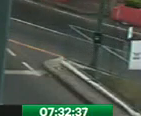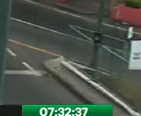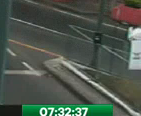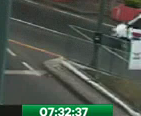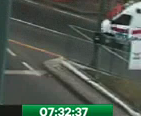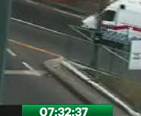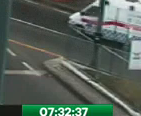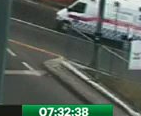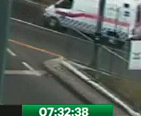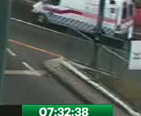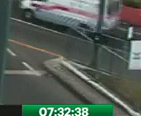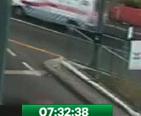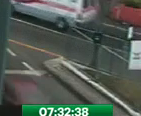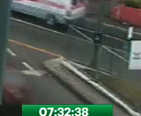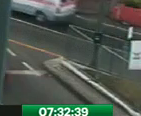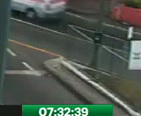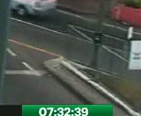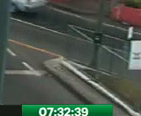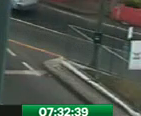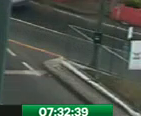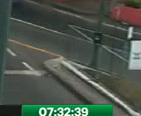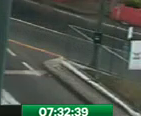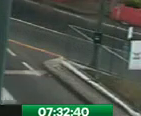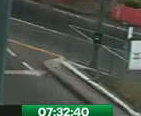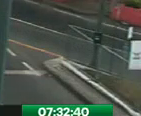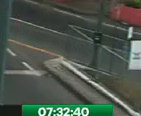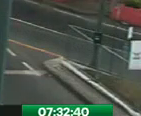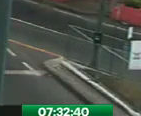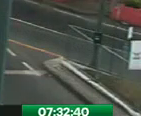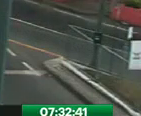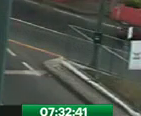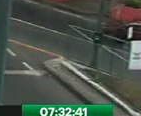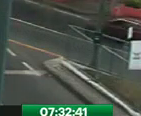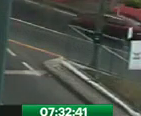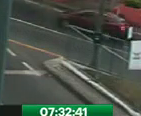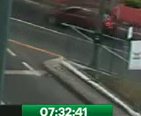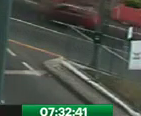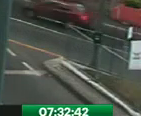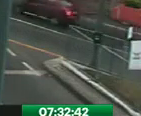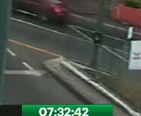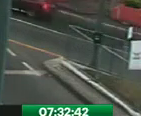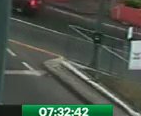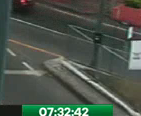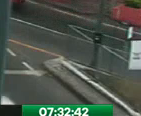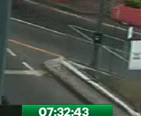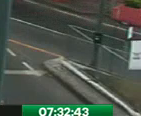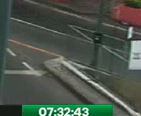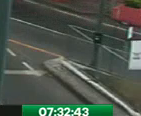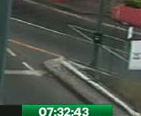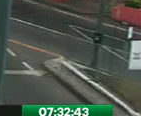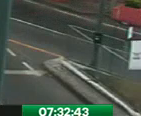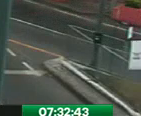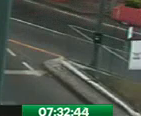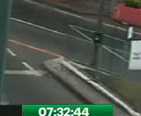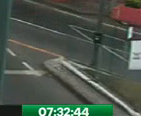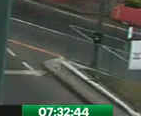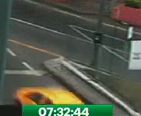Claro. Ahí está, entonces. La ciudad de Guayaquil, hay un flujo normal de tránsito, mi querida Luisa. Así